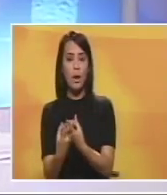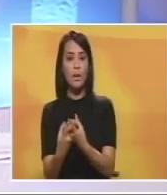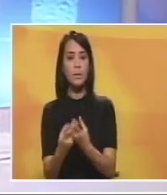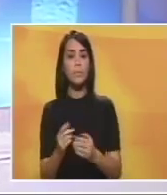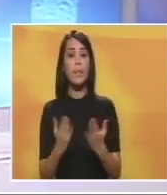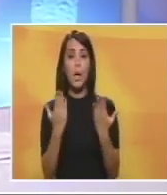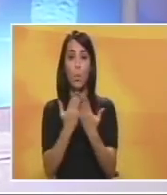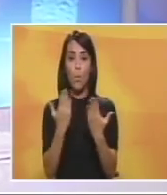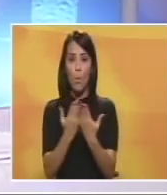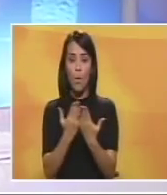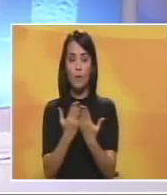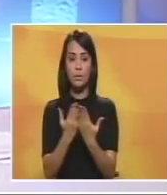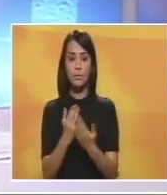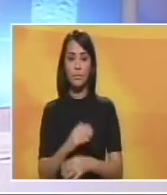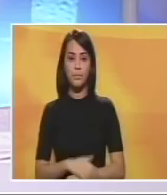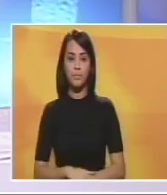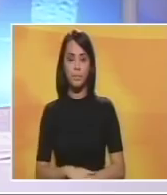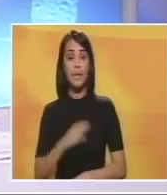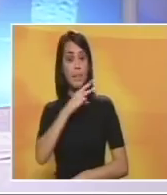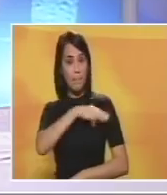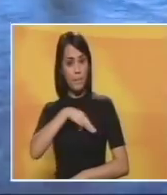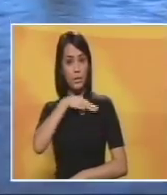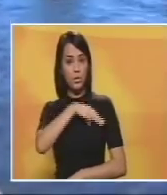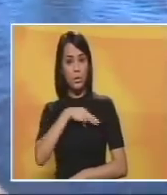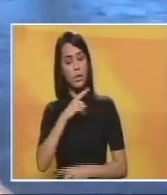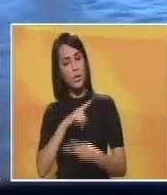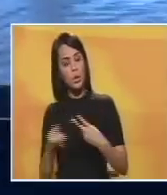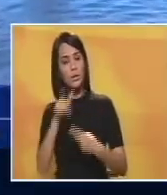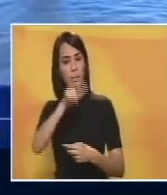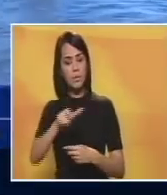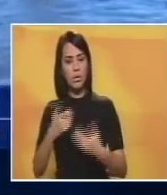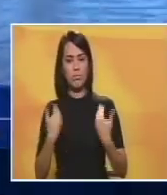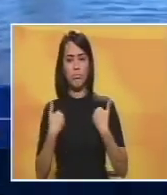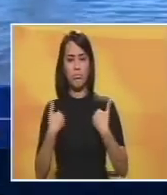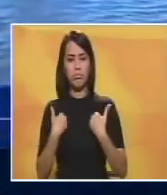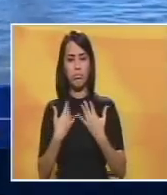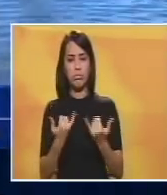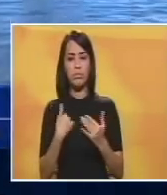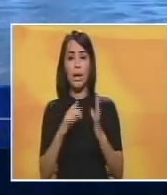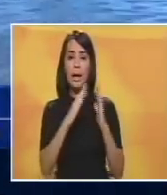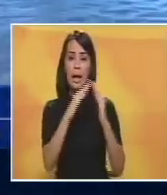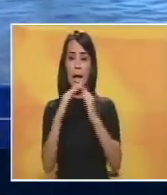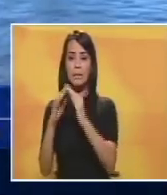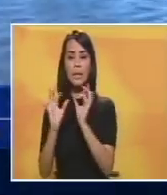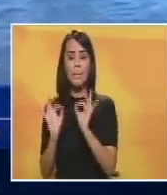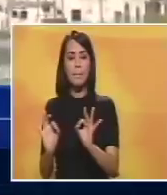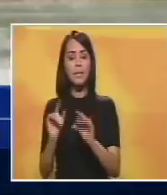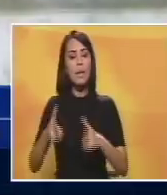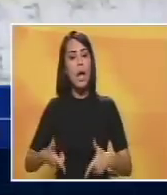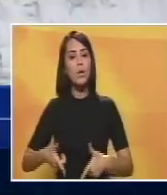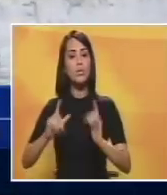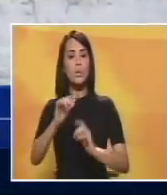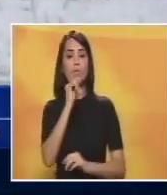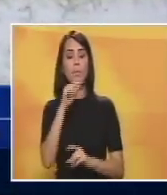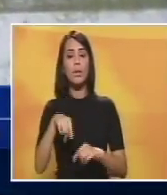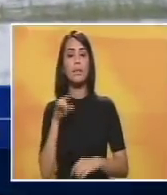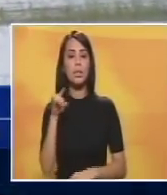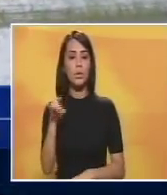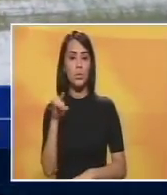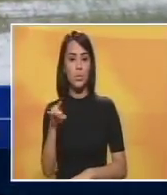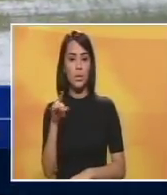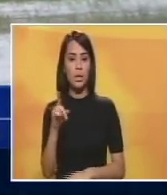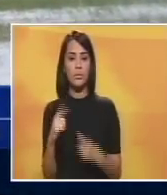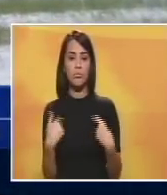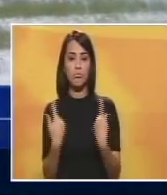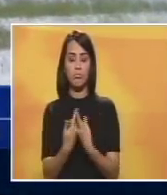educativas y bases de misiones. Otros 900 afectados son atendidos en casas particulares. Autoridades informaron que este lunes la